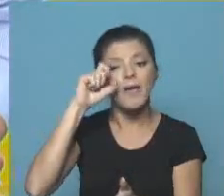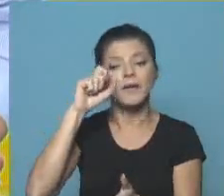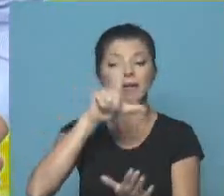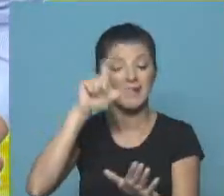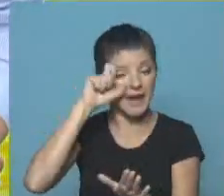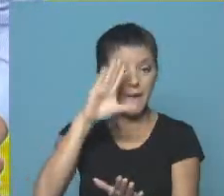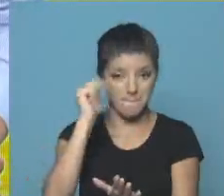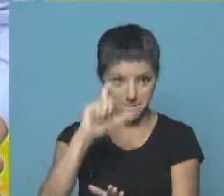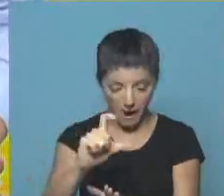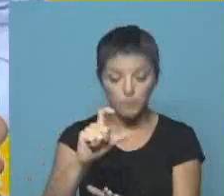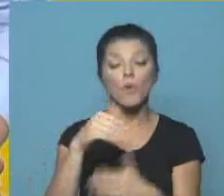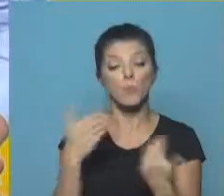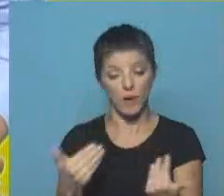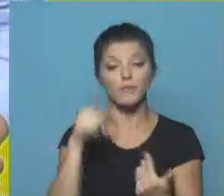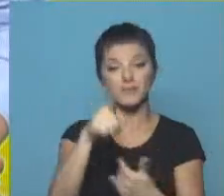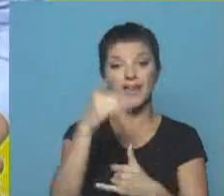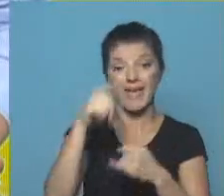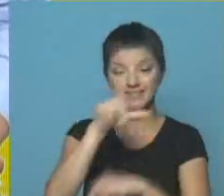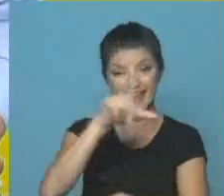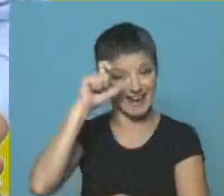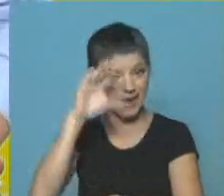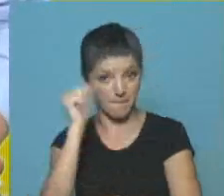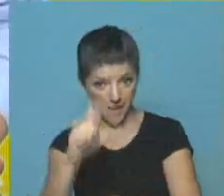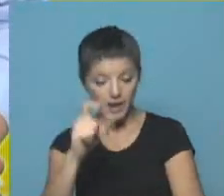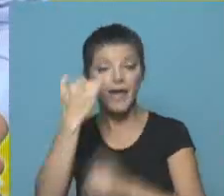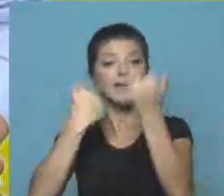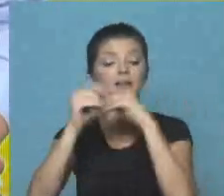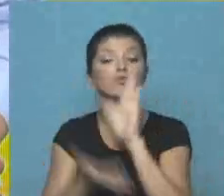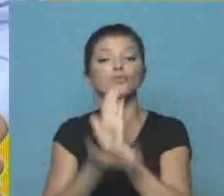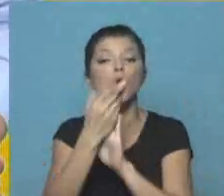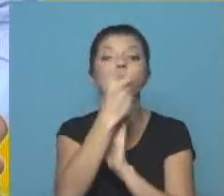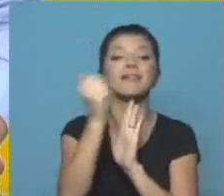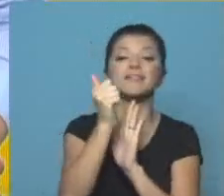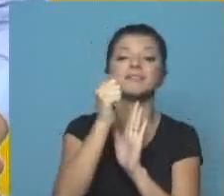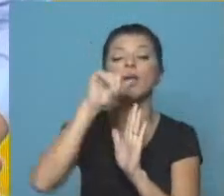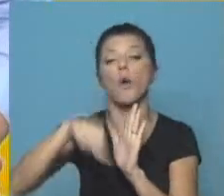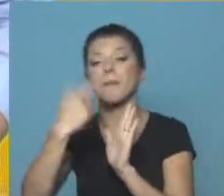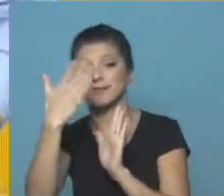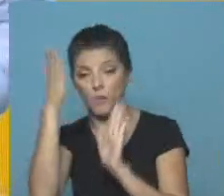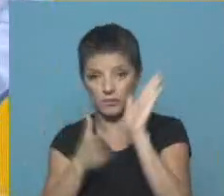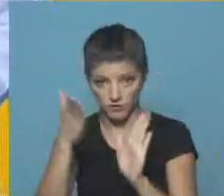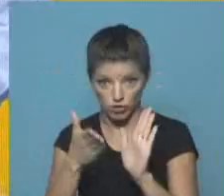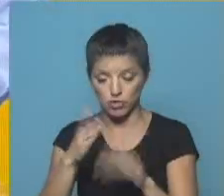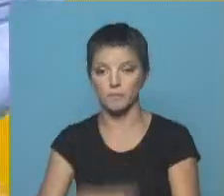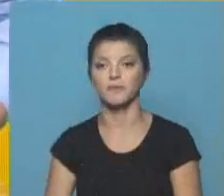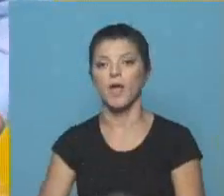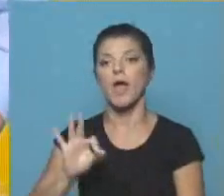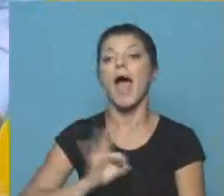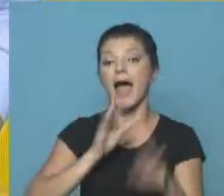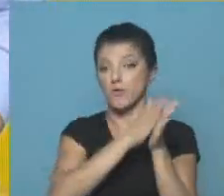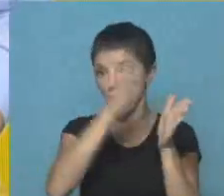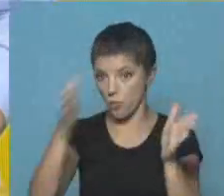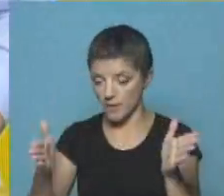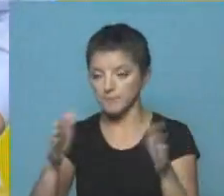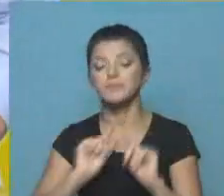Central subió levemente la tasa de las LELIQ al 26,5% anual a 35 días. También en la jornada de hoy, el presidente